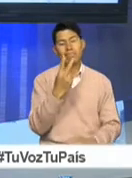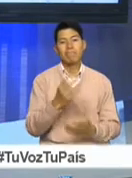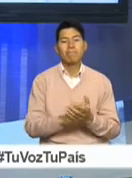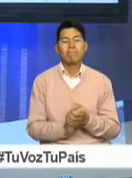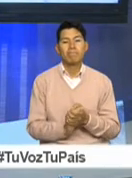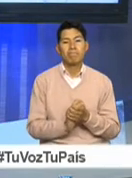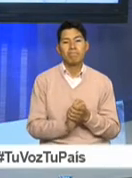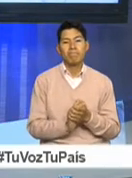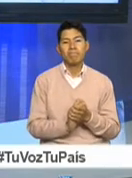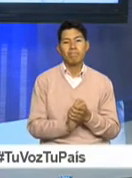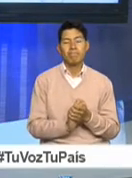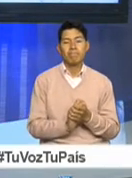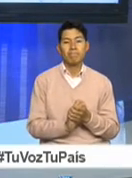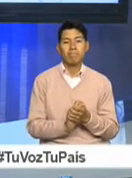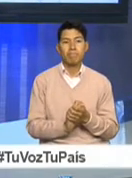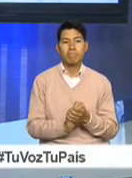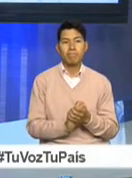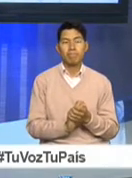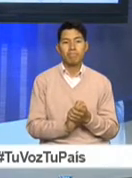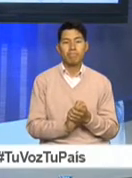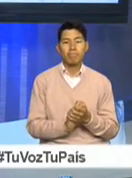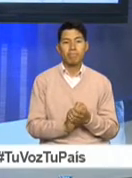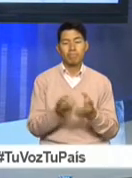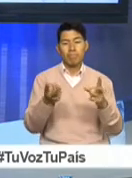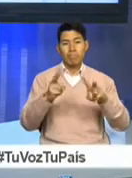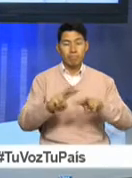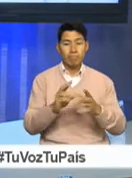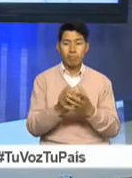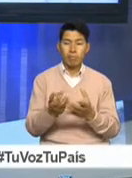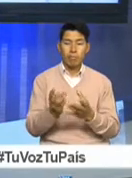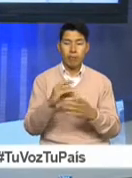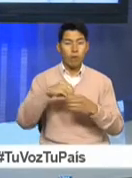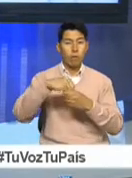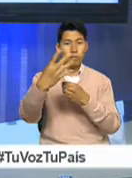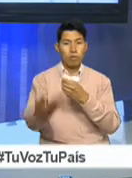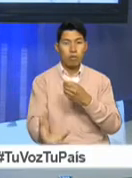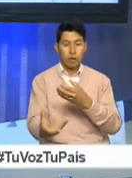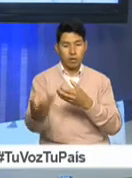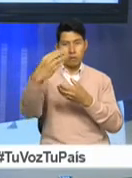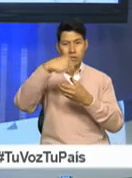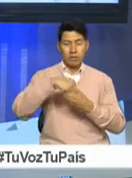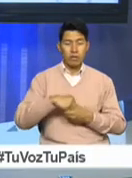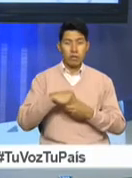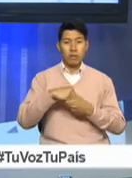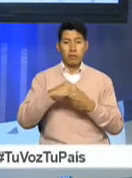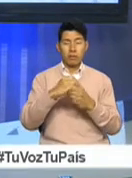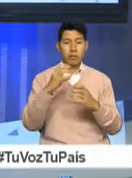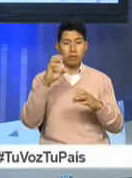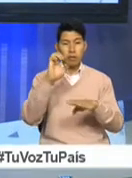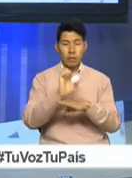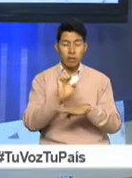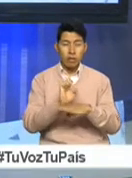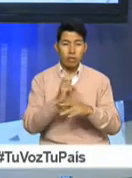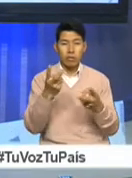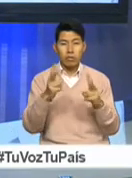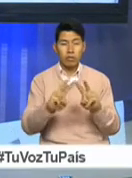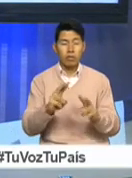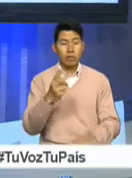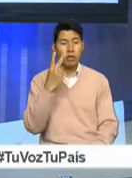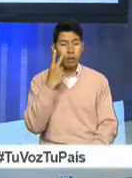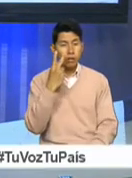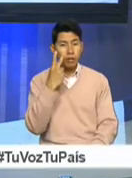punto el ciudadano punto g o uve punto de s y también dentro del país nos puede mirar a través de la señal de telesur dada na canales 48 y